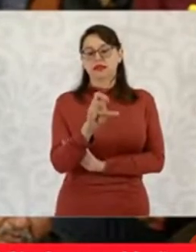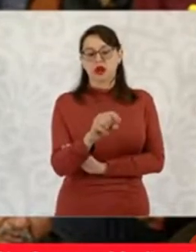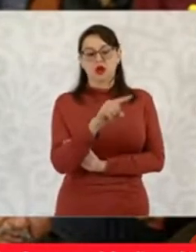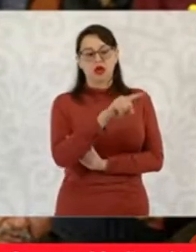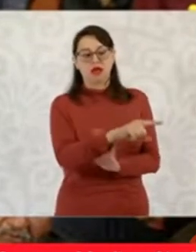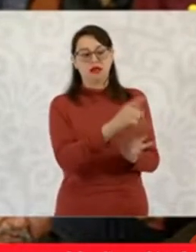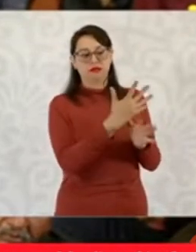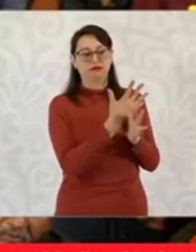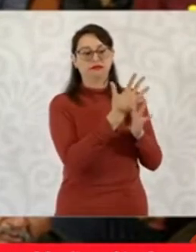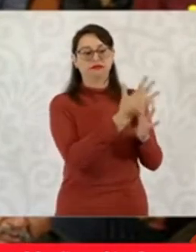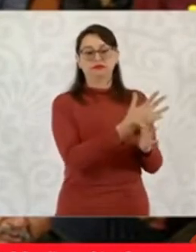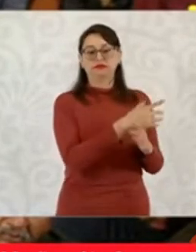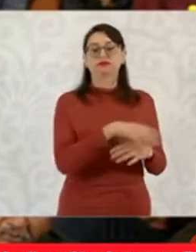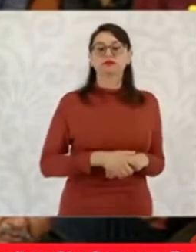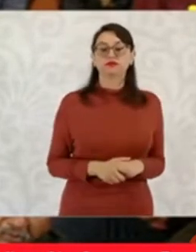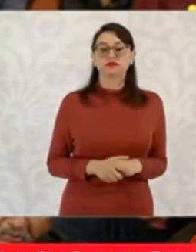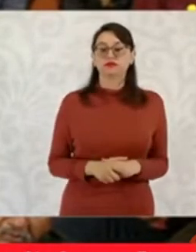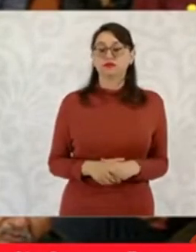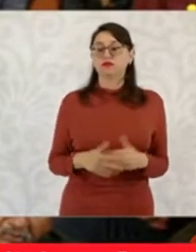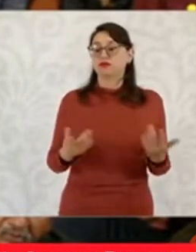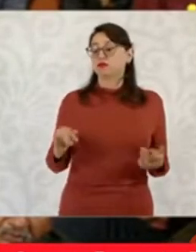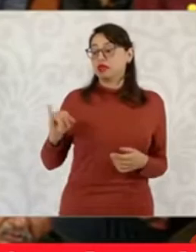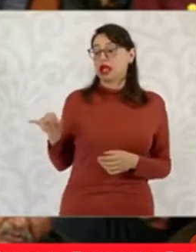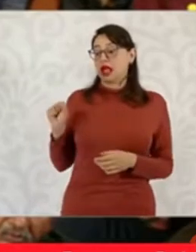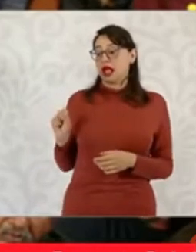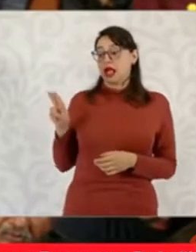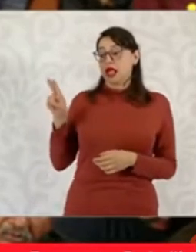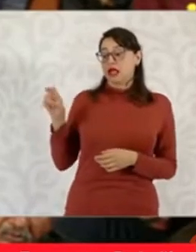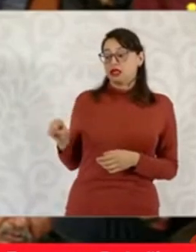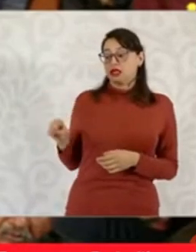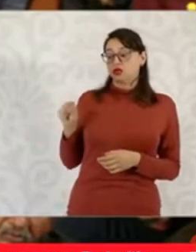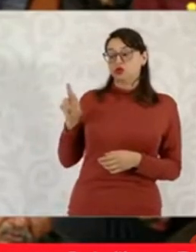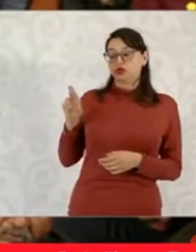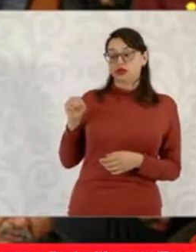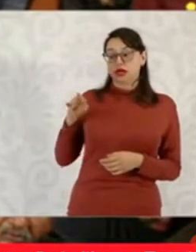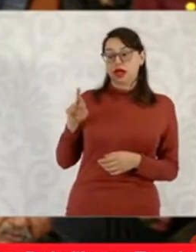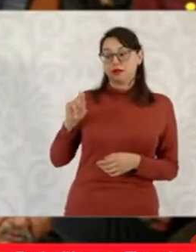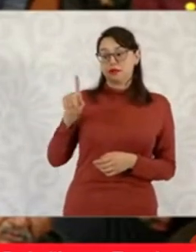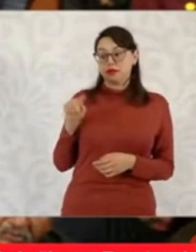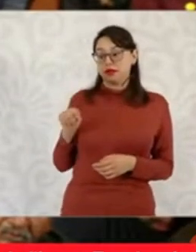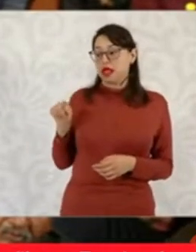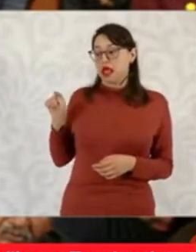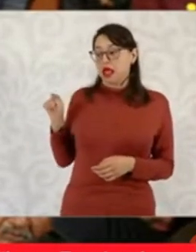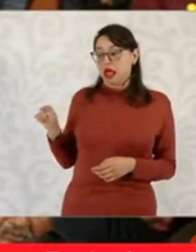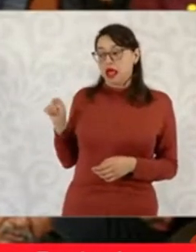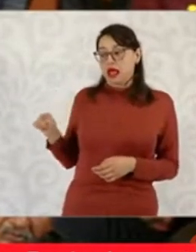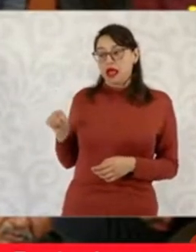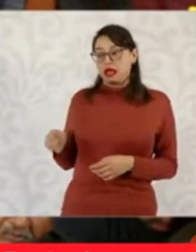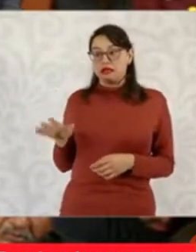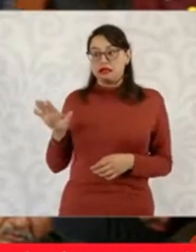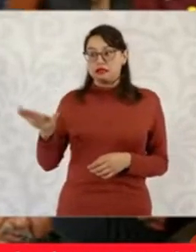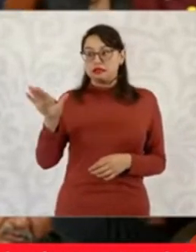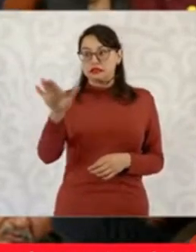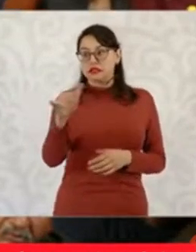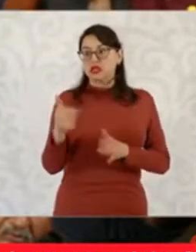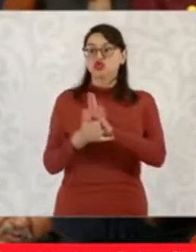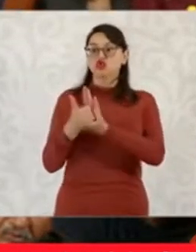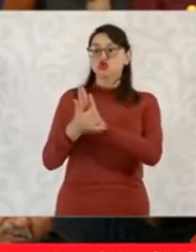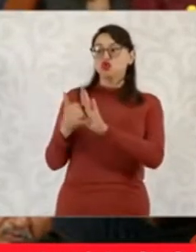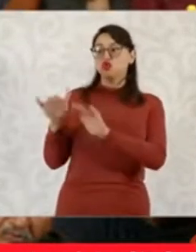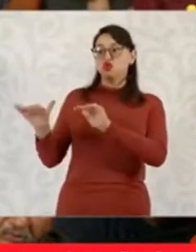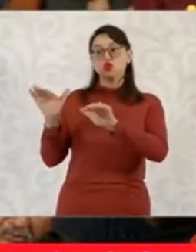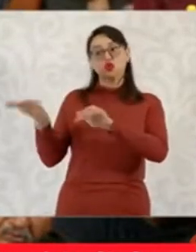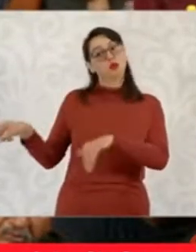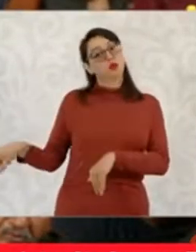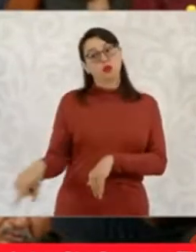siguiente: Ramírez Cuevas envió a varios de sus influencers a sueldo al rancho para reforzar su plan.